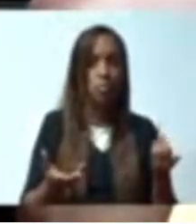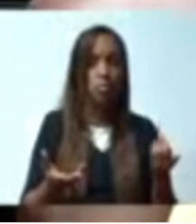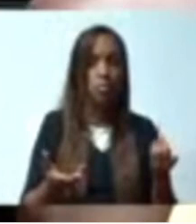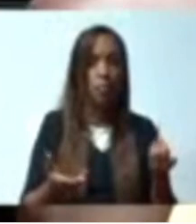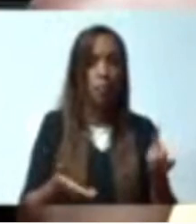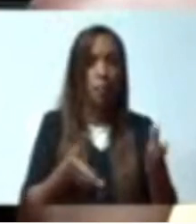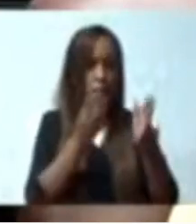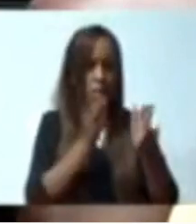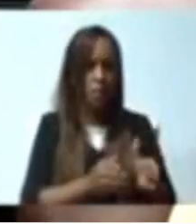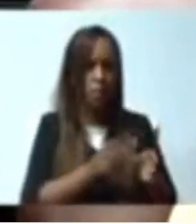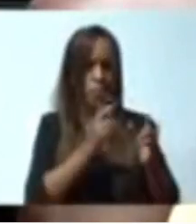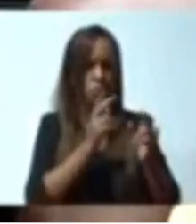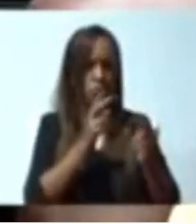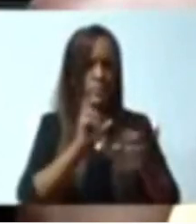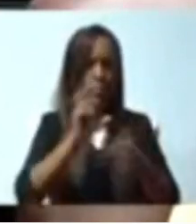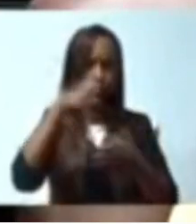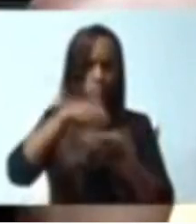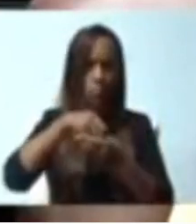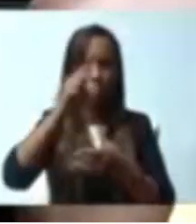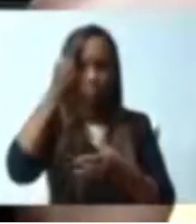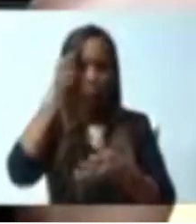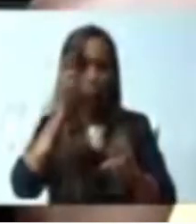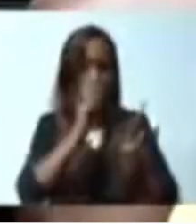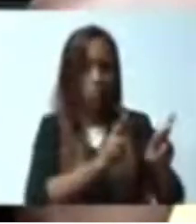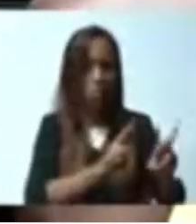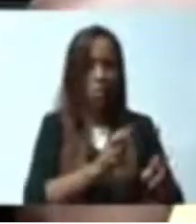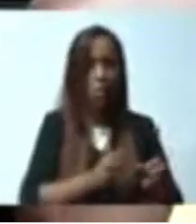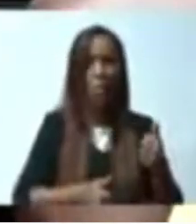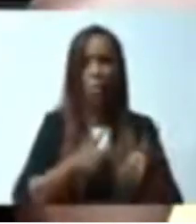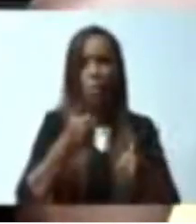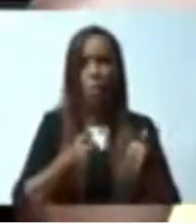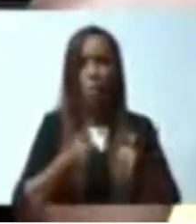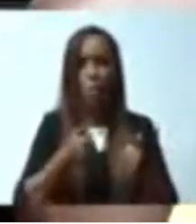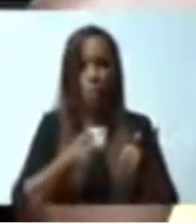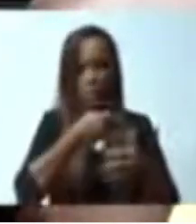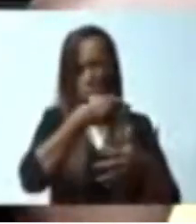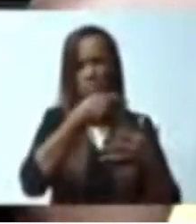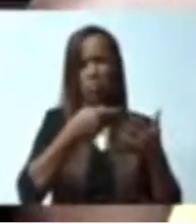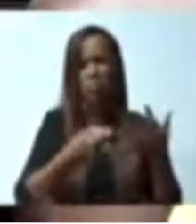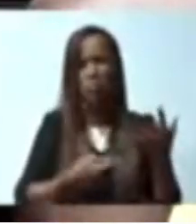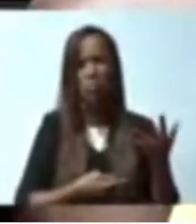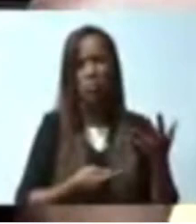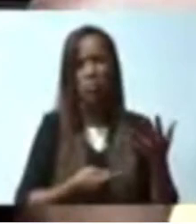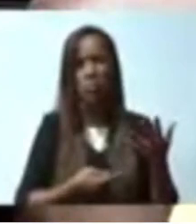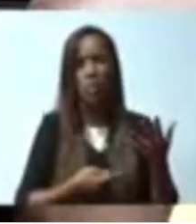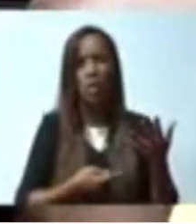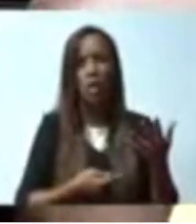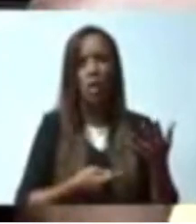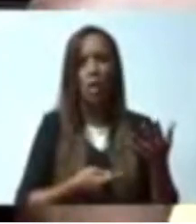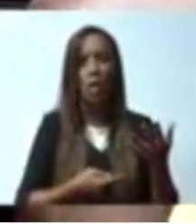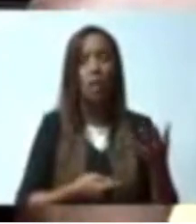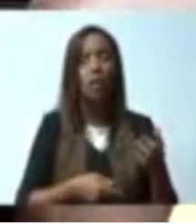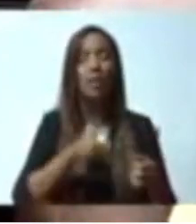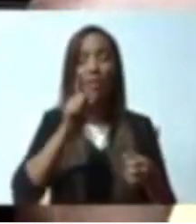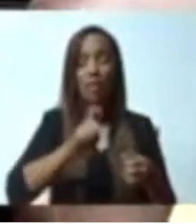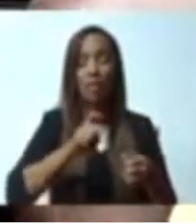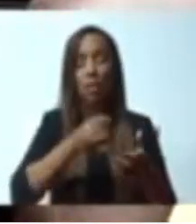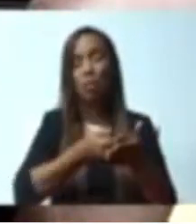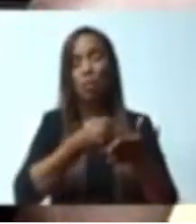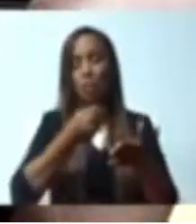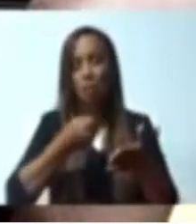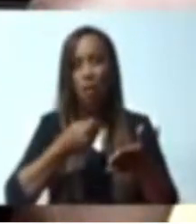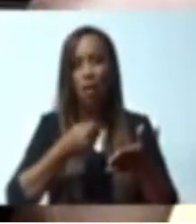Y así hay otros detalles que hemos ido identificando. Menciono eso a modo de ejemplo. Pero lo que quiero decir es lo siguiente. Esos